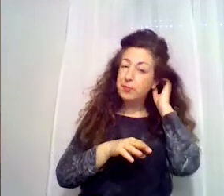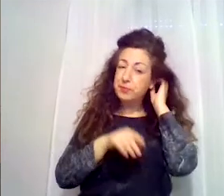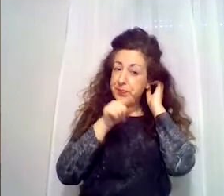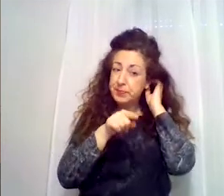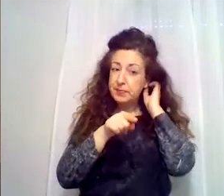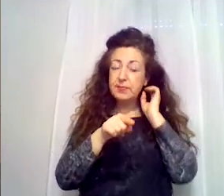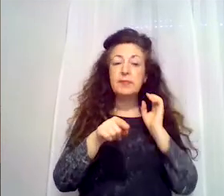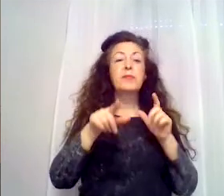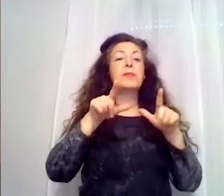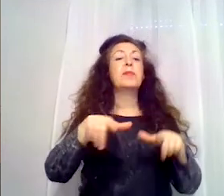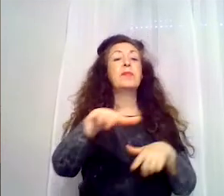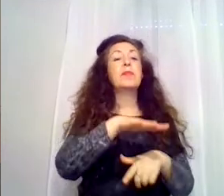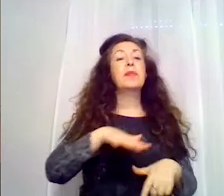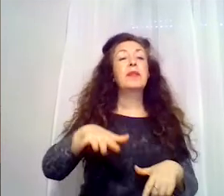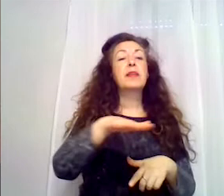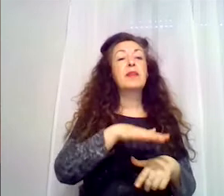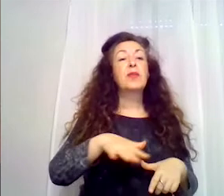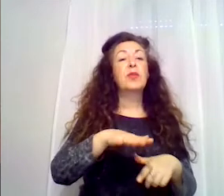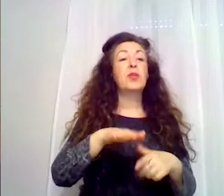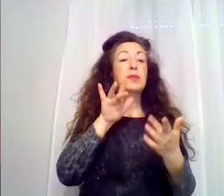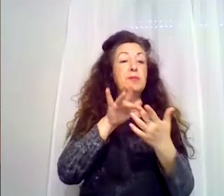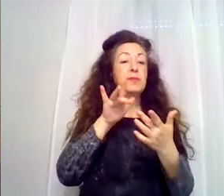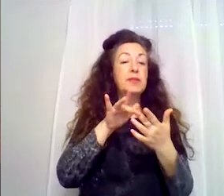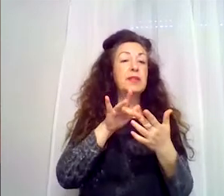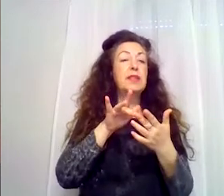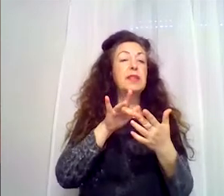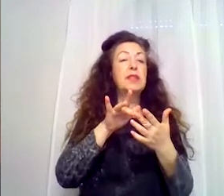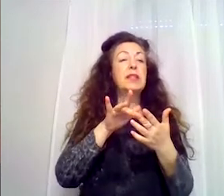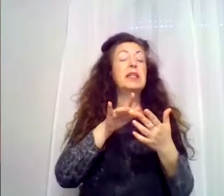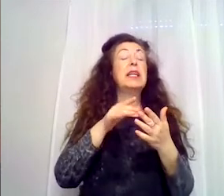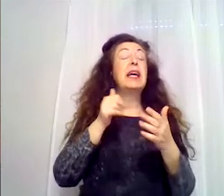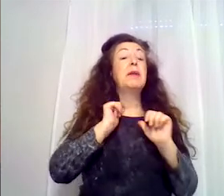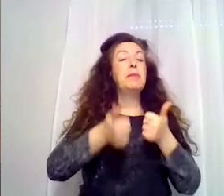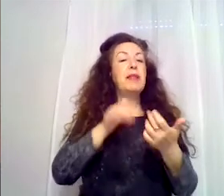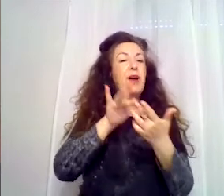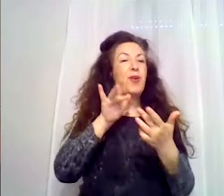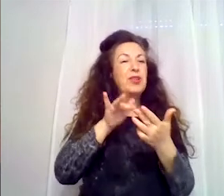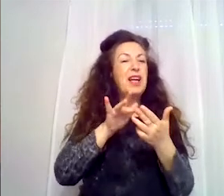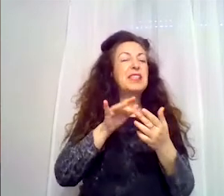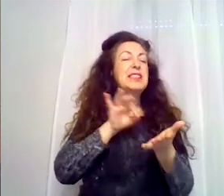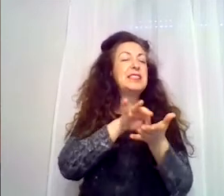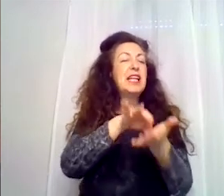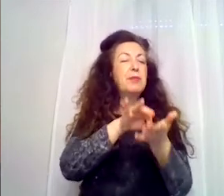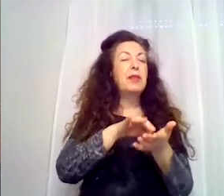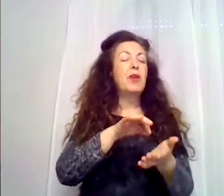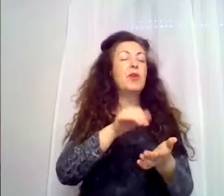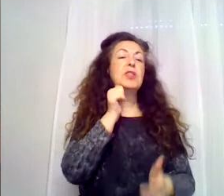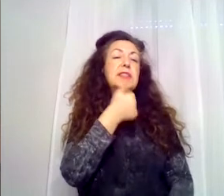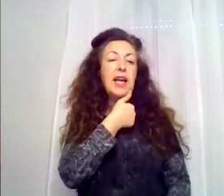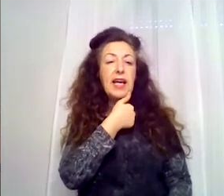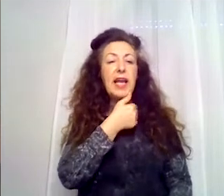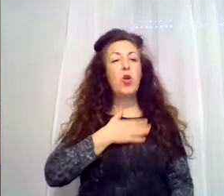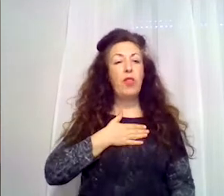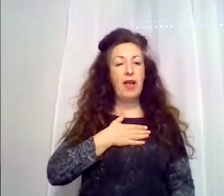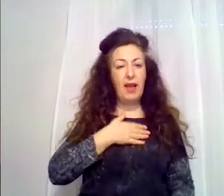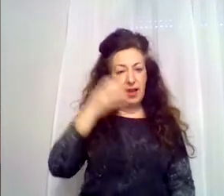personaje y que bien podría ser cualquiera de los dos. He mencionado ahora el Corpus Christi y precisamente es ahí